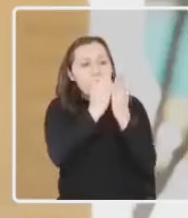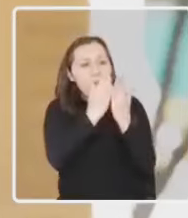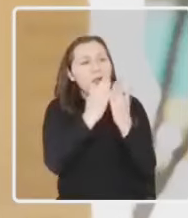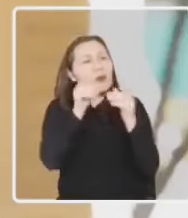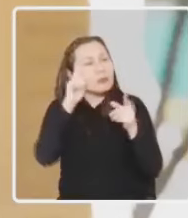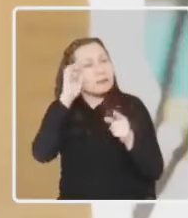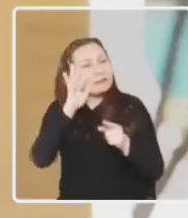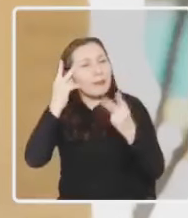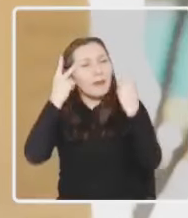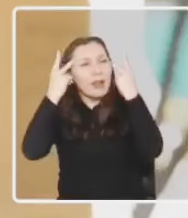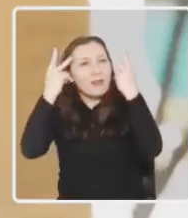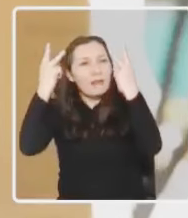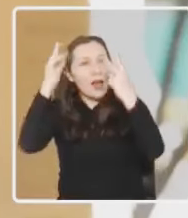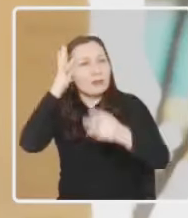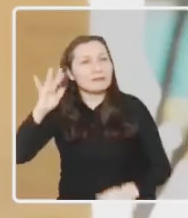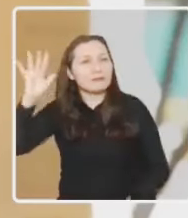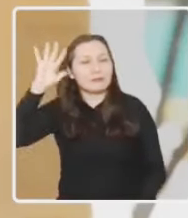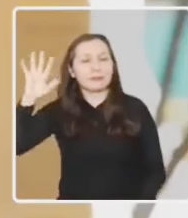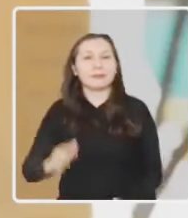seguir viajando.